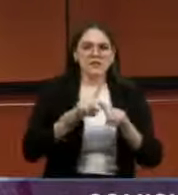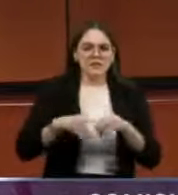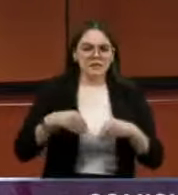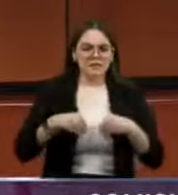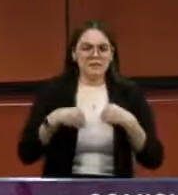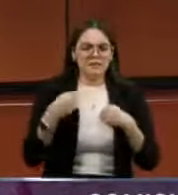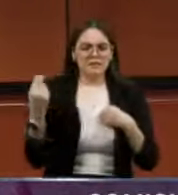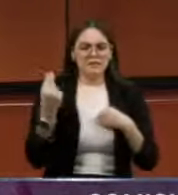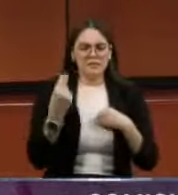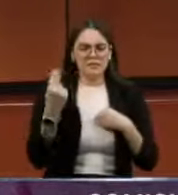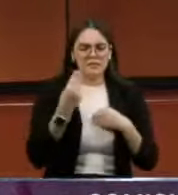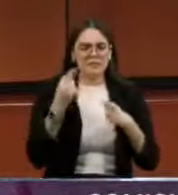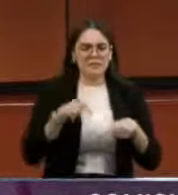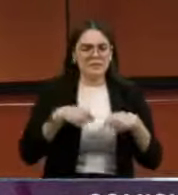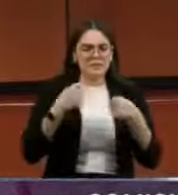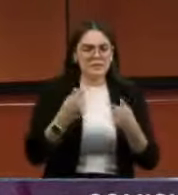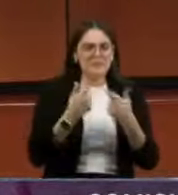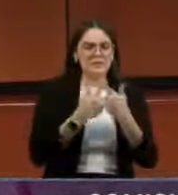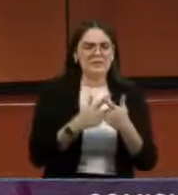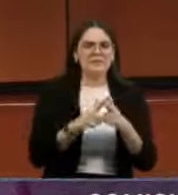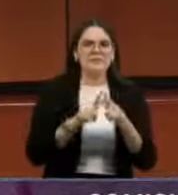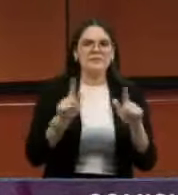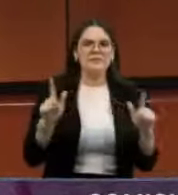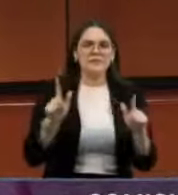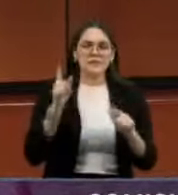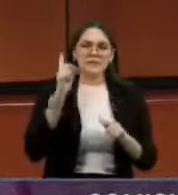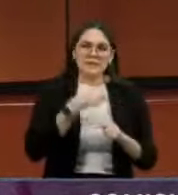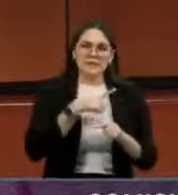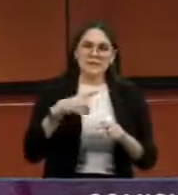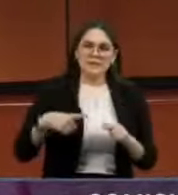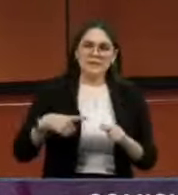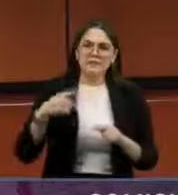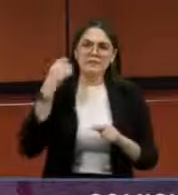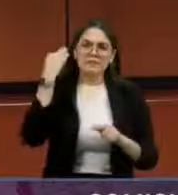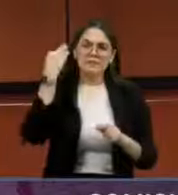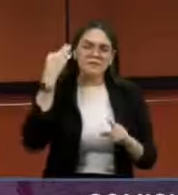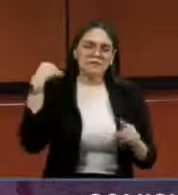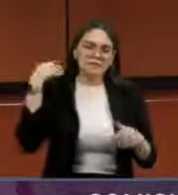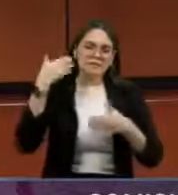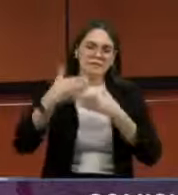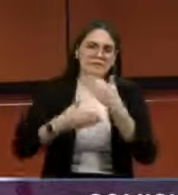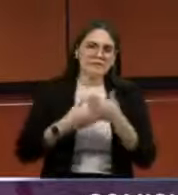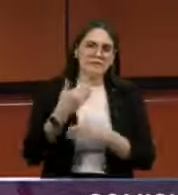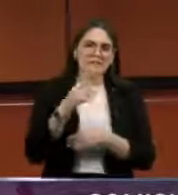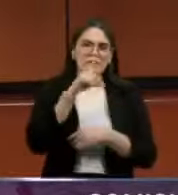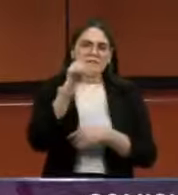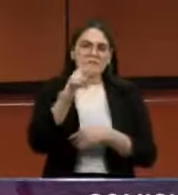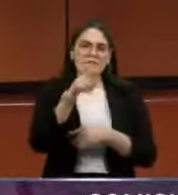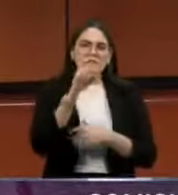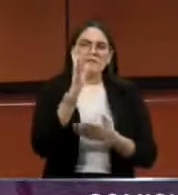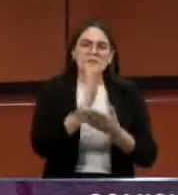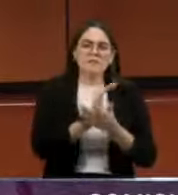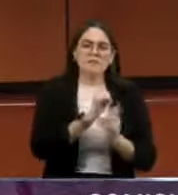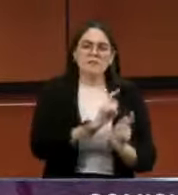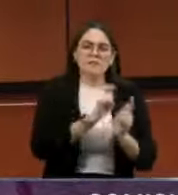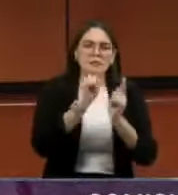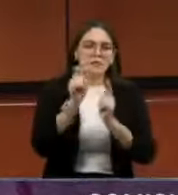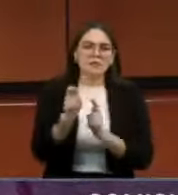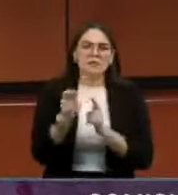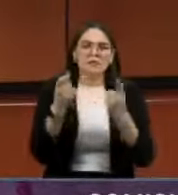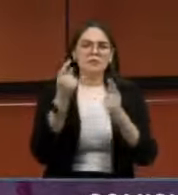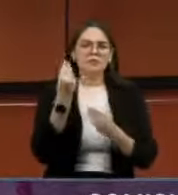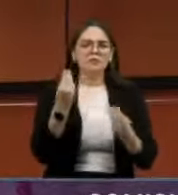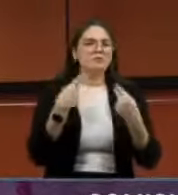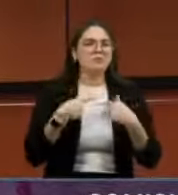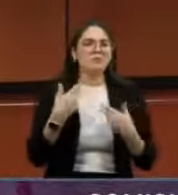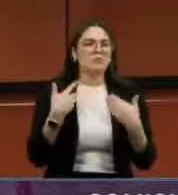libertad, soberanía y dignidad. A lo largo, algo que los conservadores no